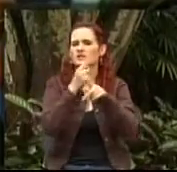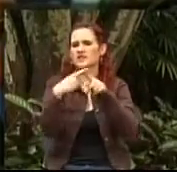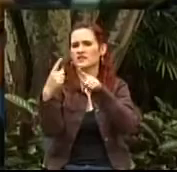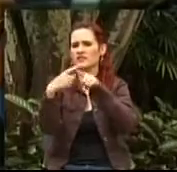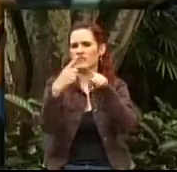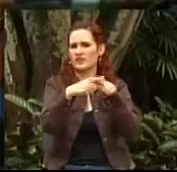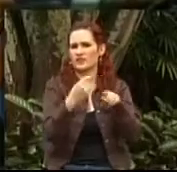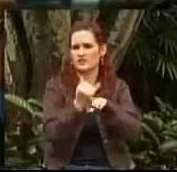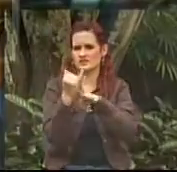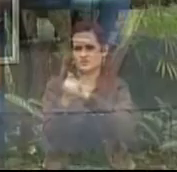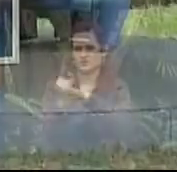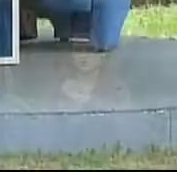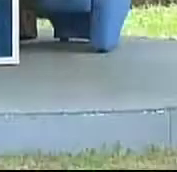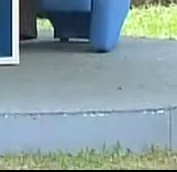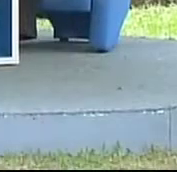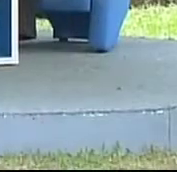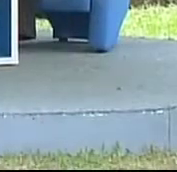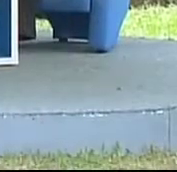tema. El Medellín, ya volvemos.